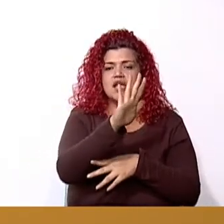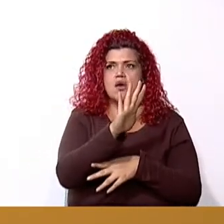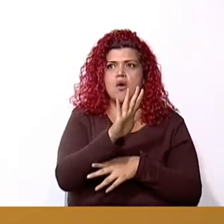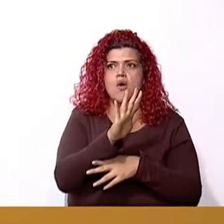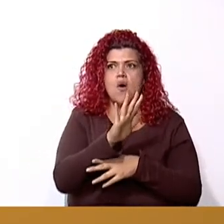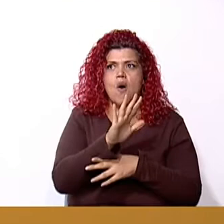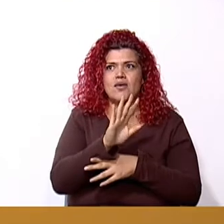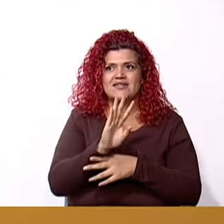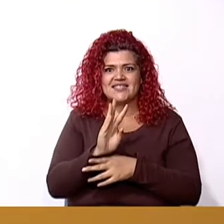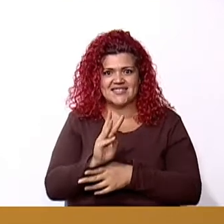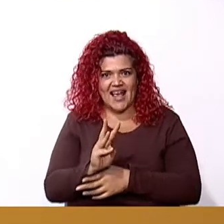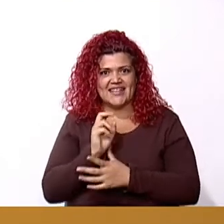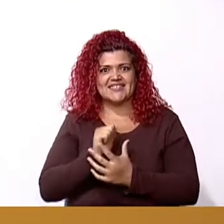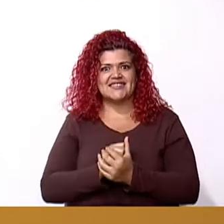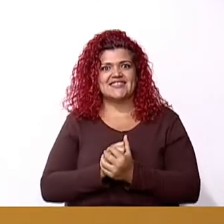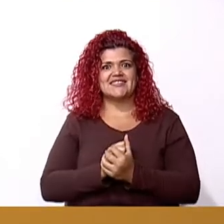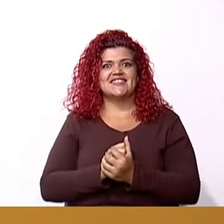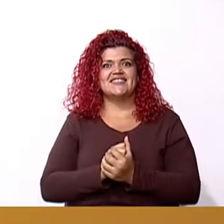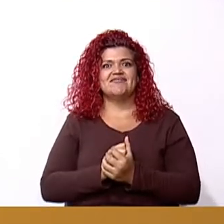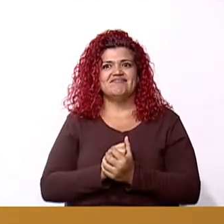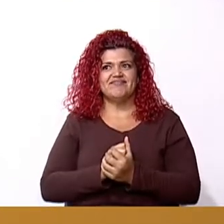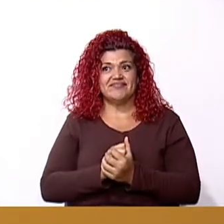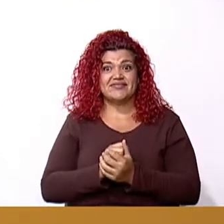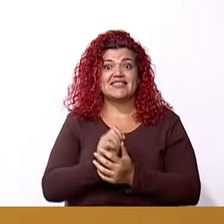cinco, seis,